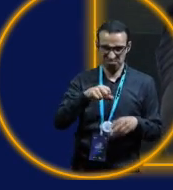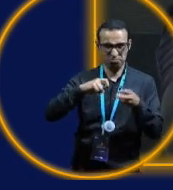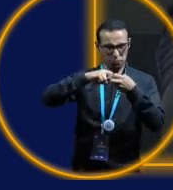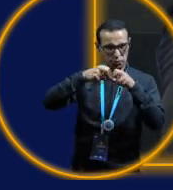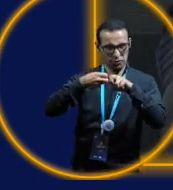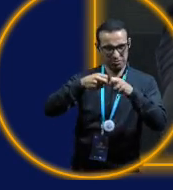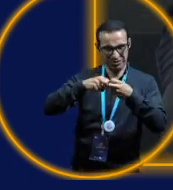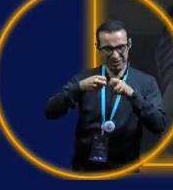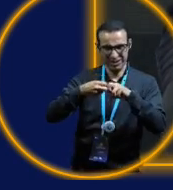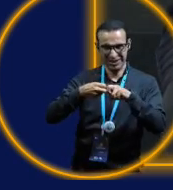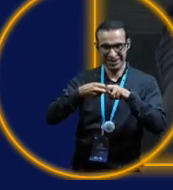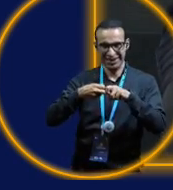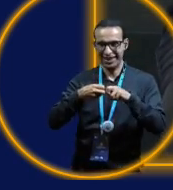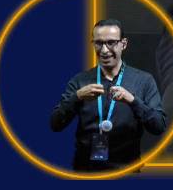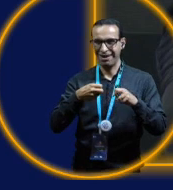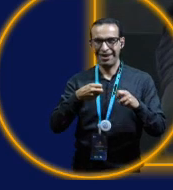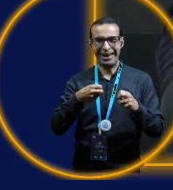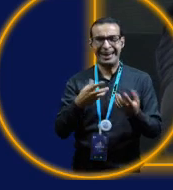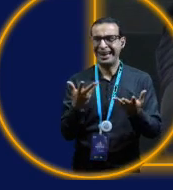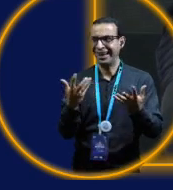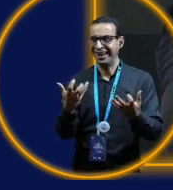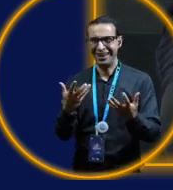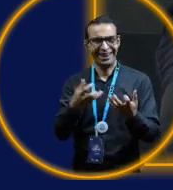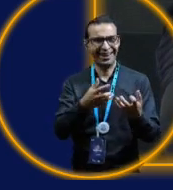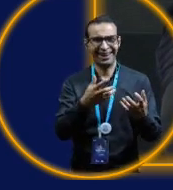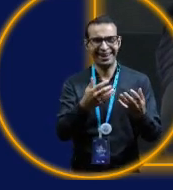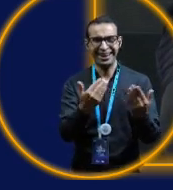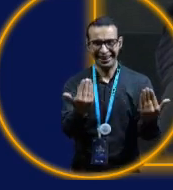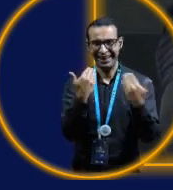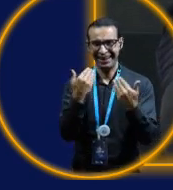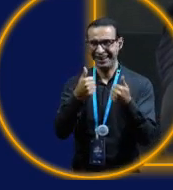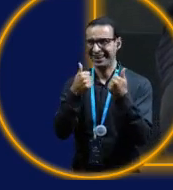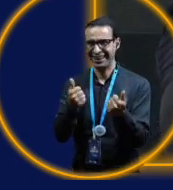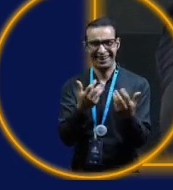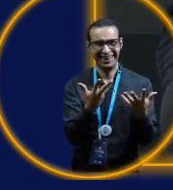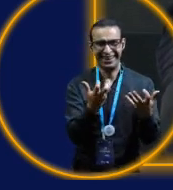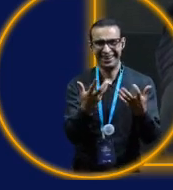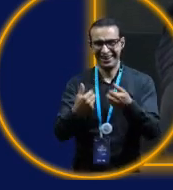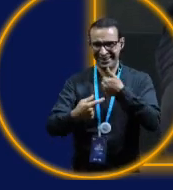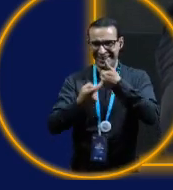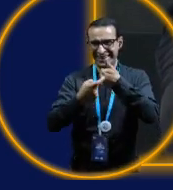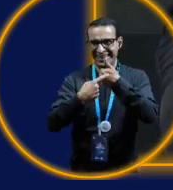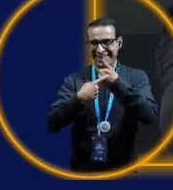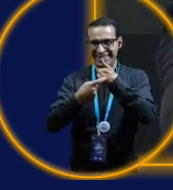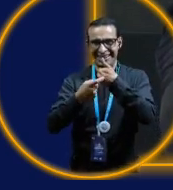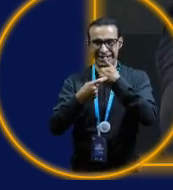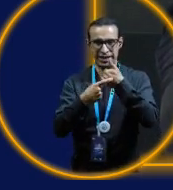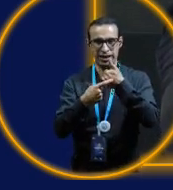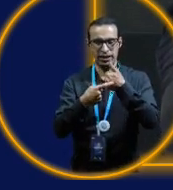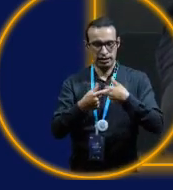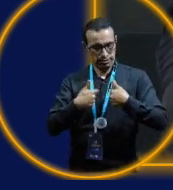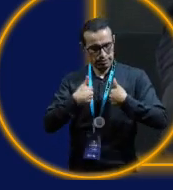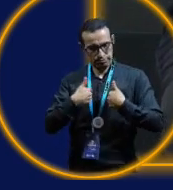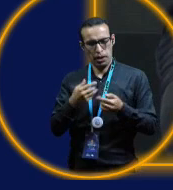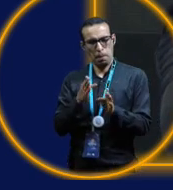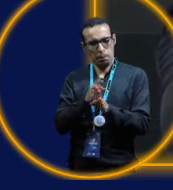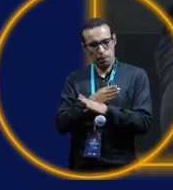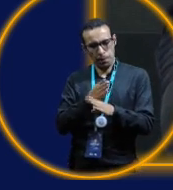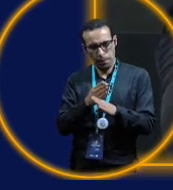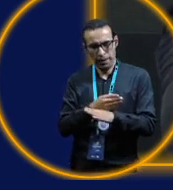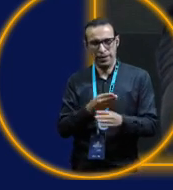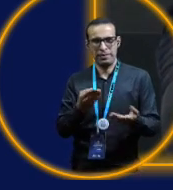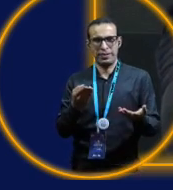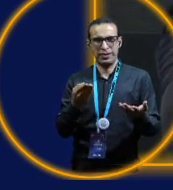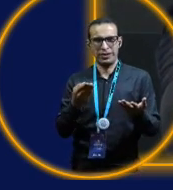que trata de complacer a todo el mundo y no hablan auténticamente en línea sobre ciertos problemas que pueden